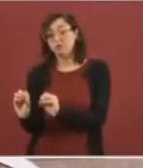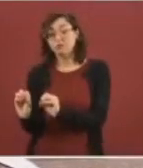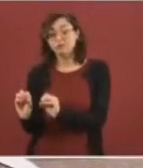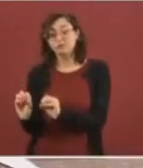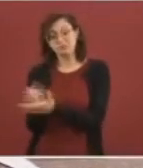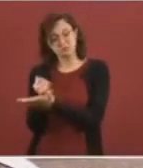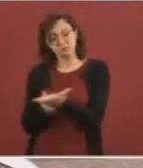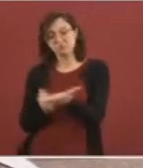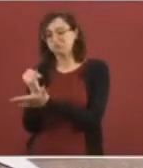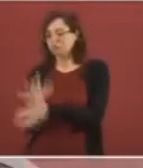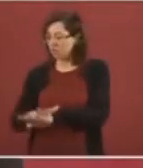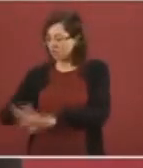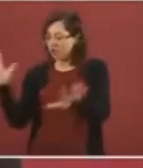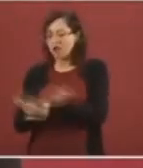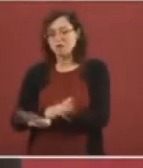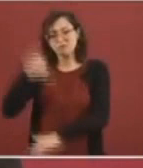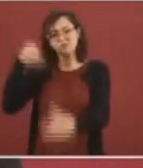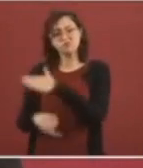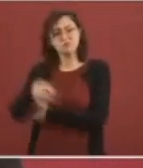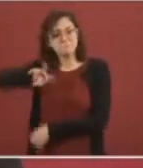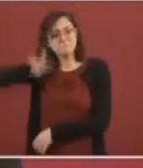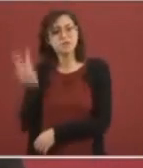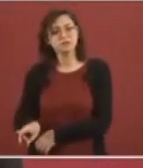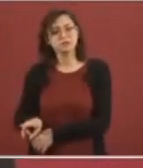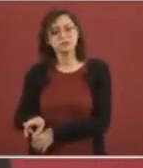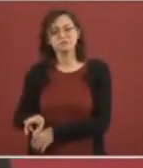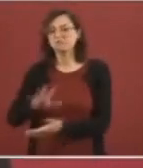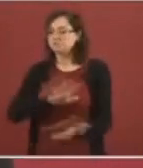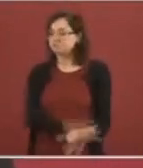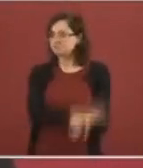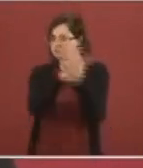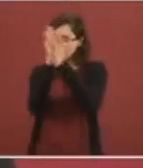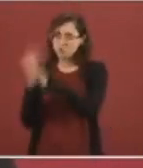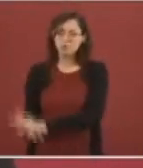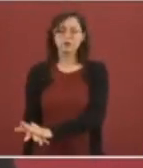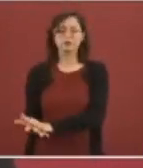nos definimos por el cambio verdadero, por la transformación.